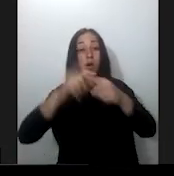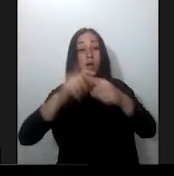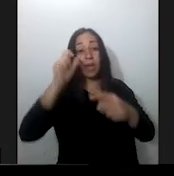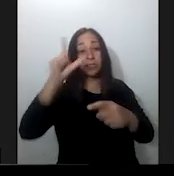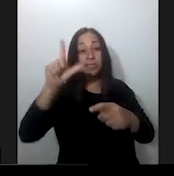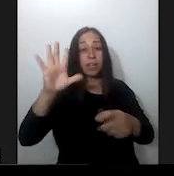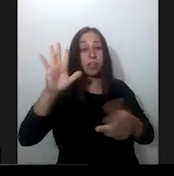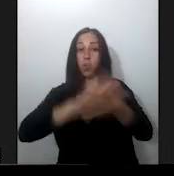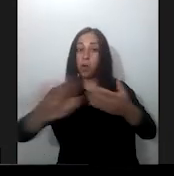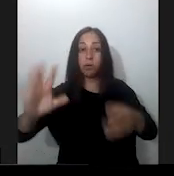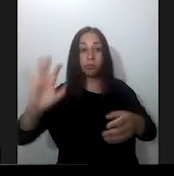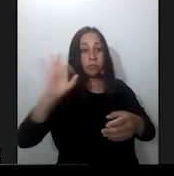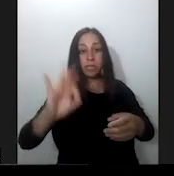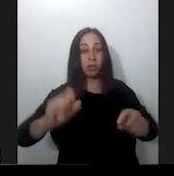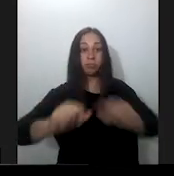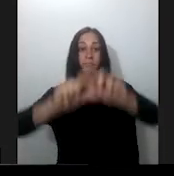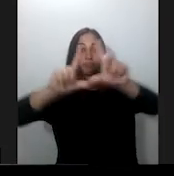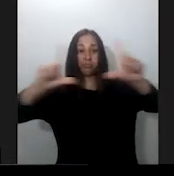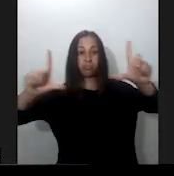Abrimos un nuevo Excel desde cero